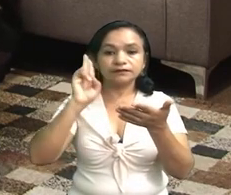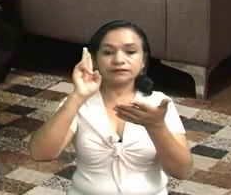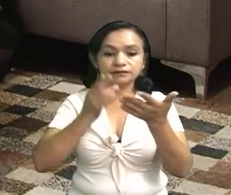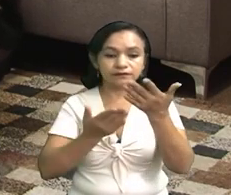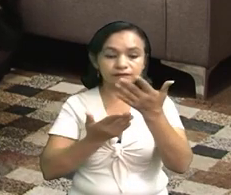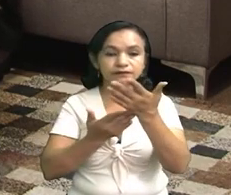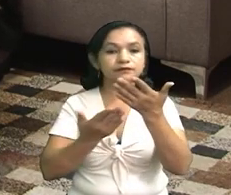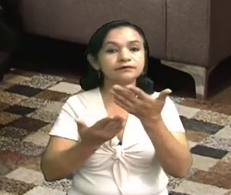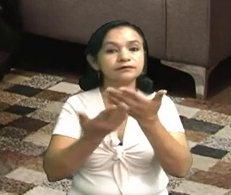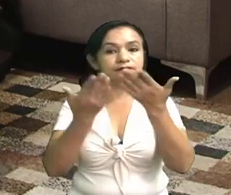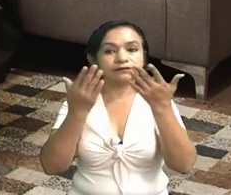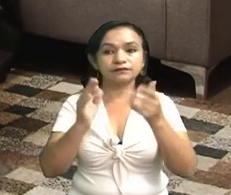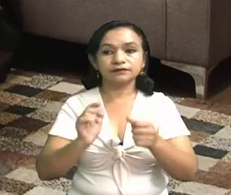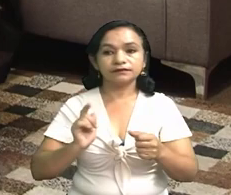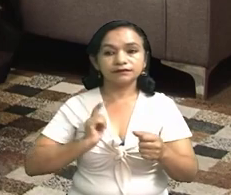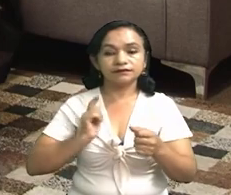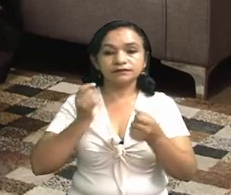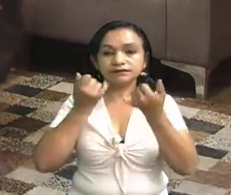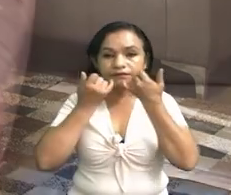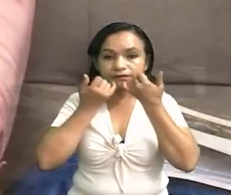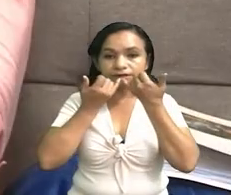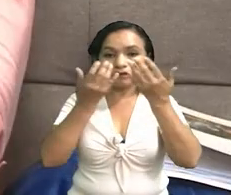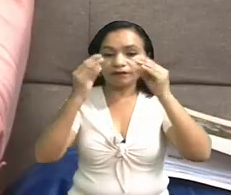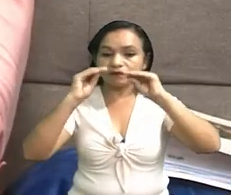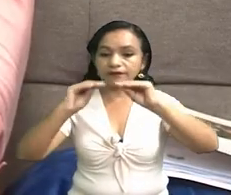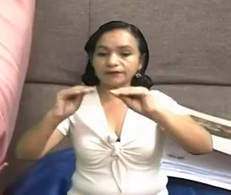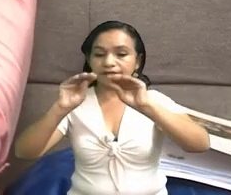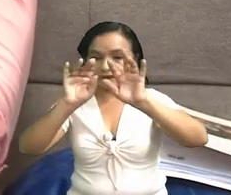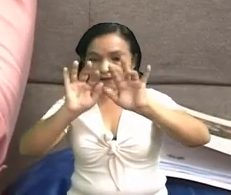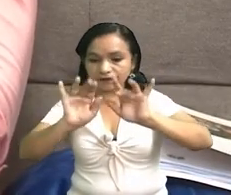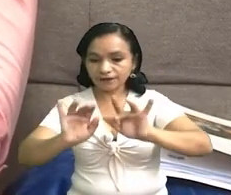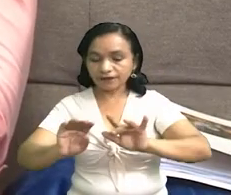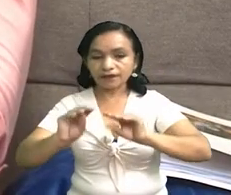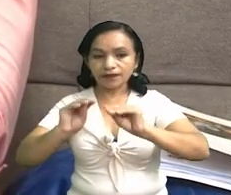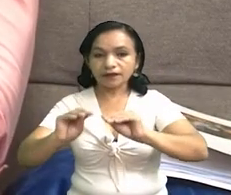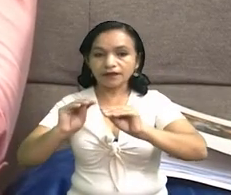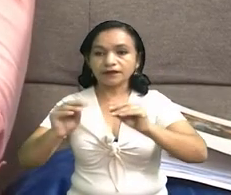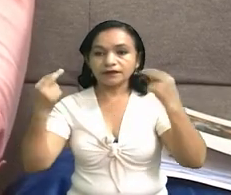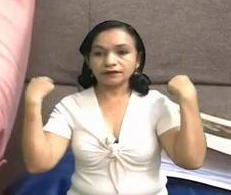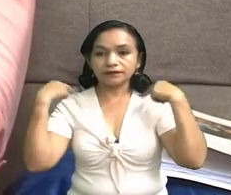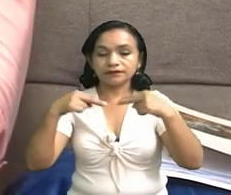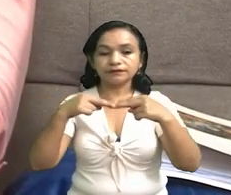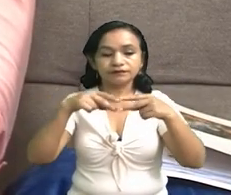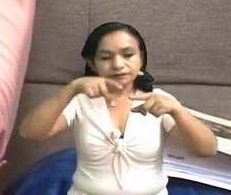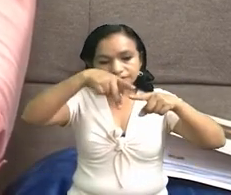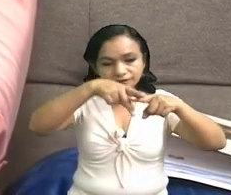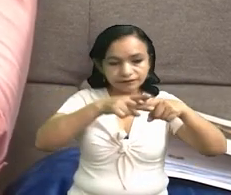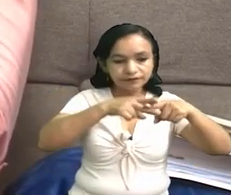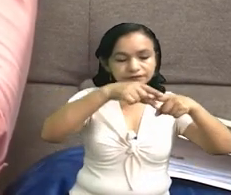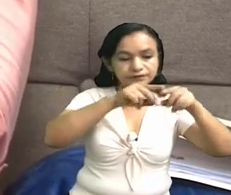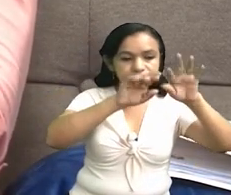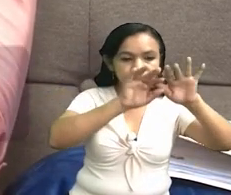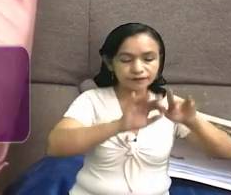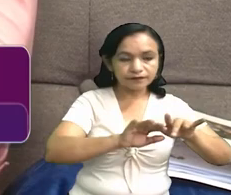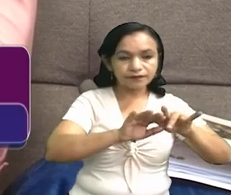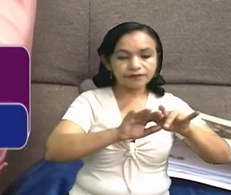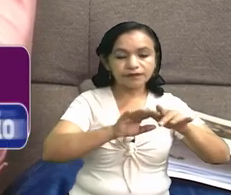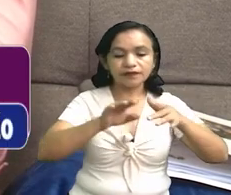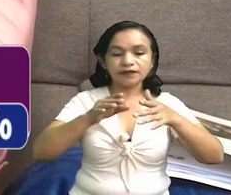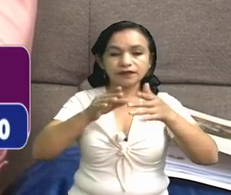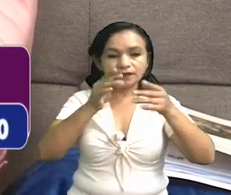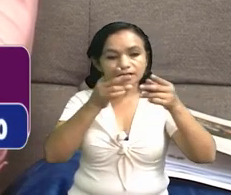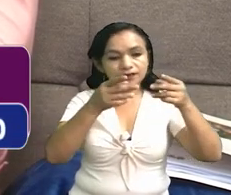tecnología. Okay. Por ejemplo, tenemos informática educativa, tenemos ingeniería en sistemas, ingeniería en